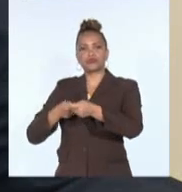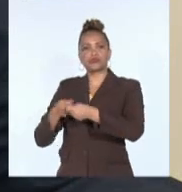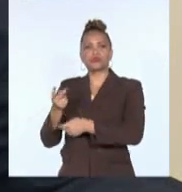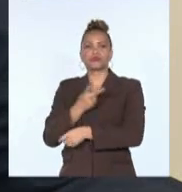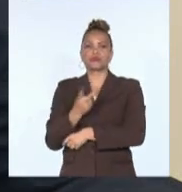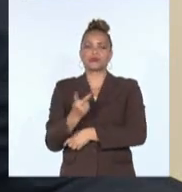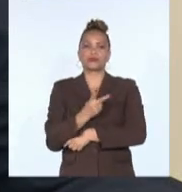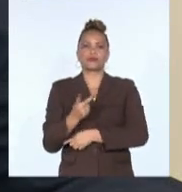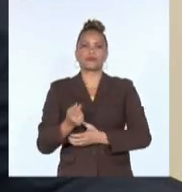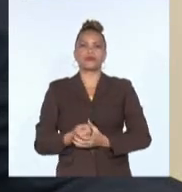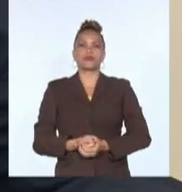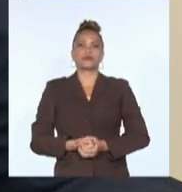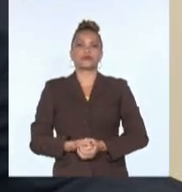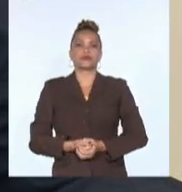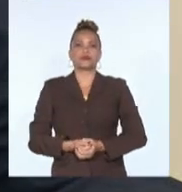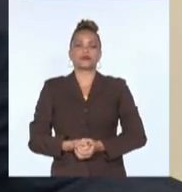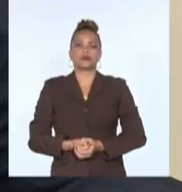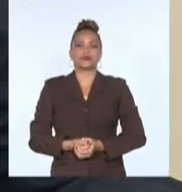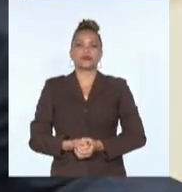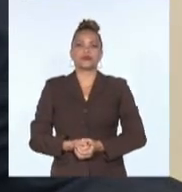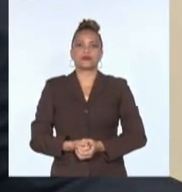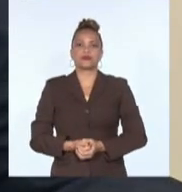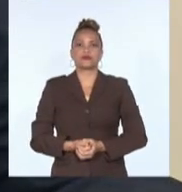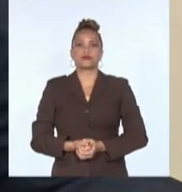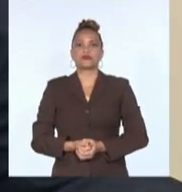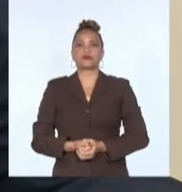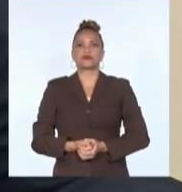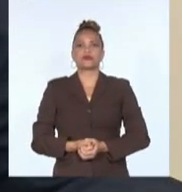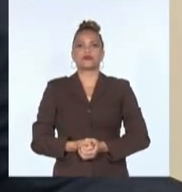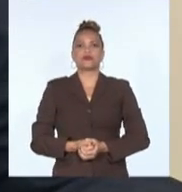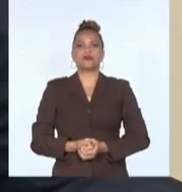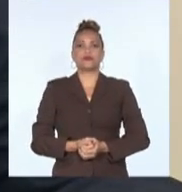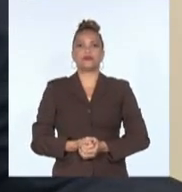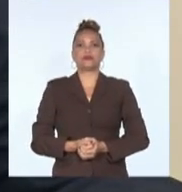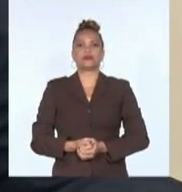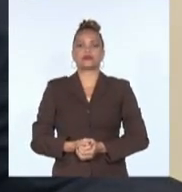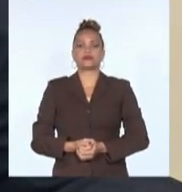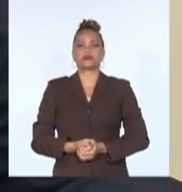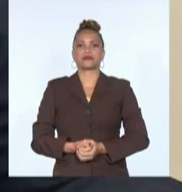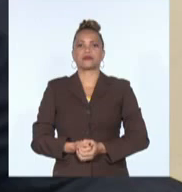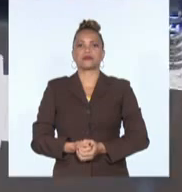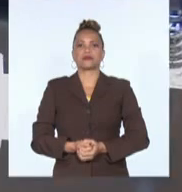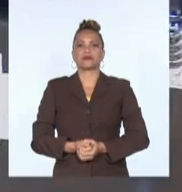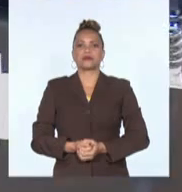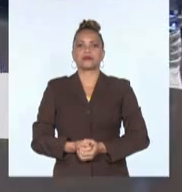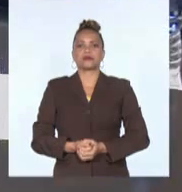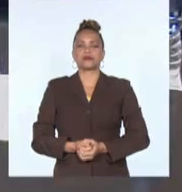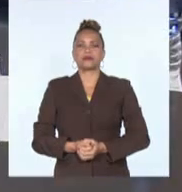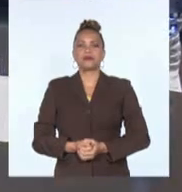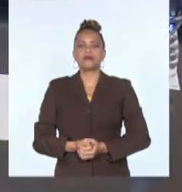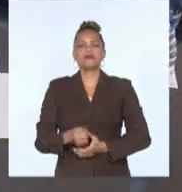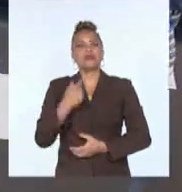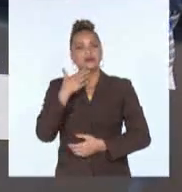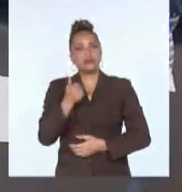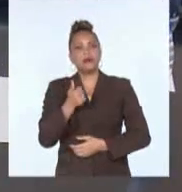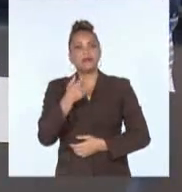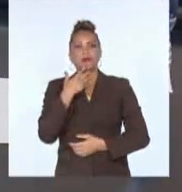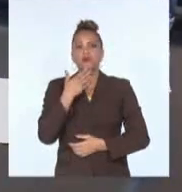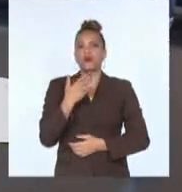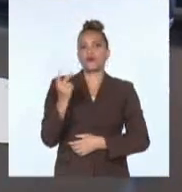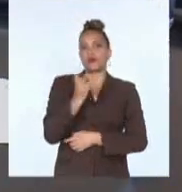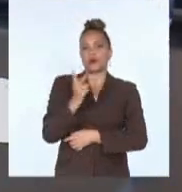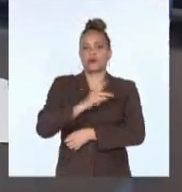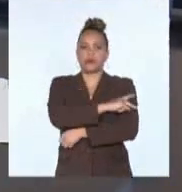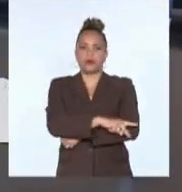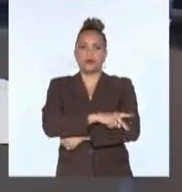foros multilaterales, ampliando la amistad y la cooperación a favor tanto de un pueblo como de otro.